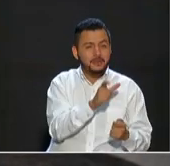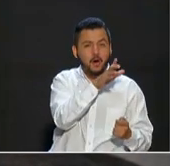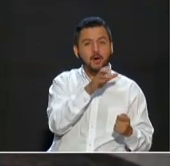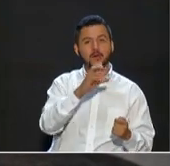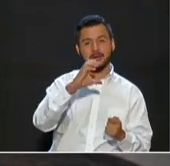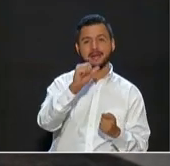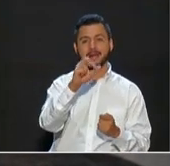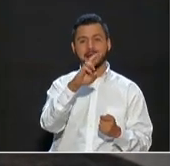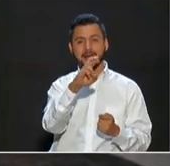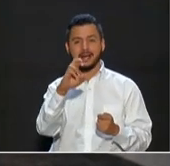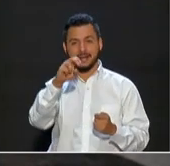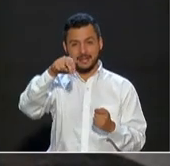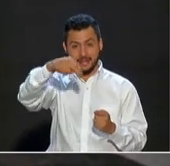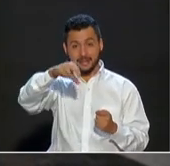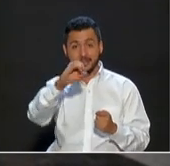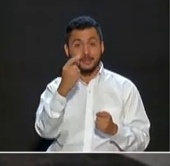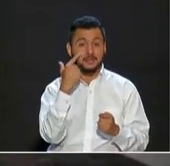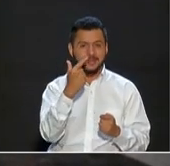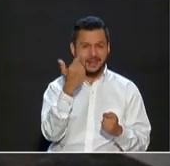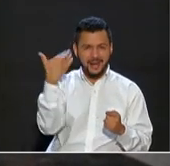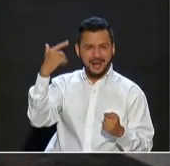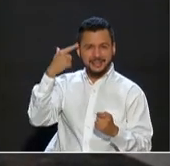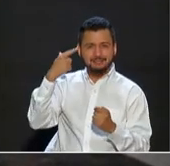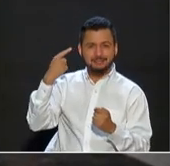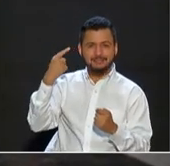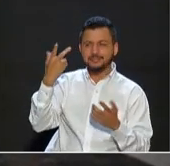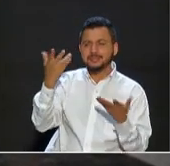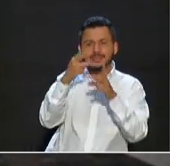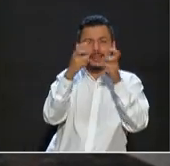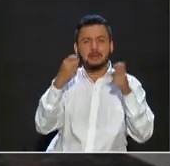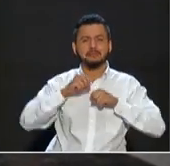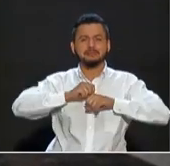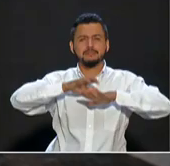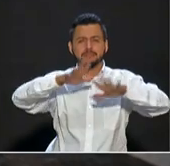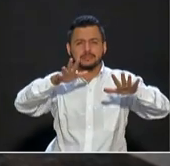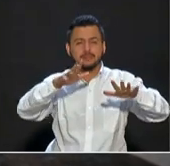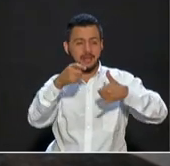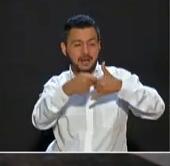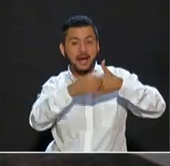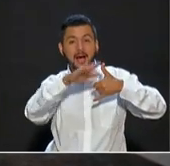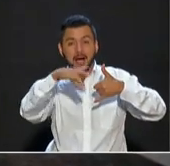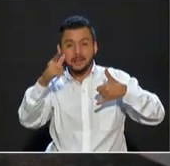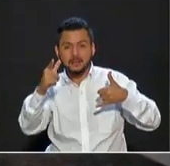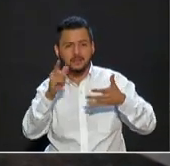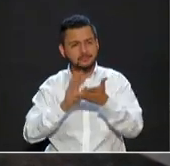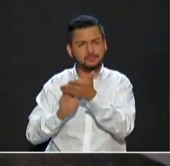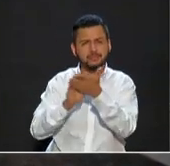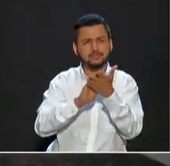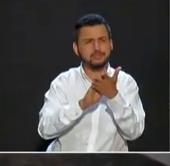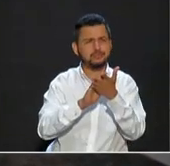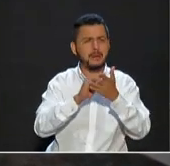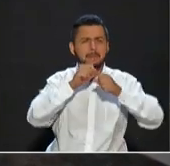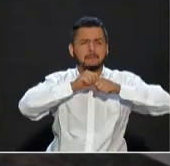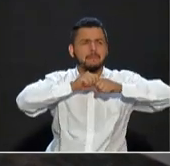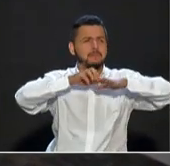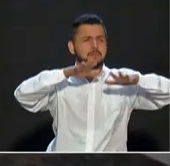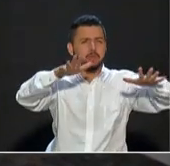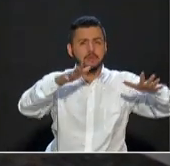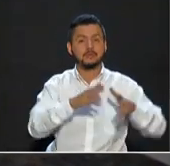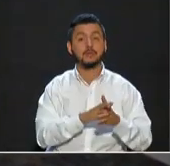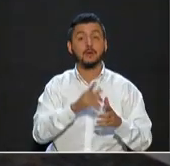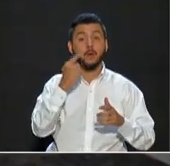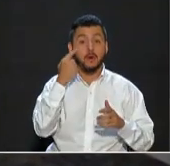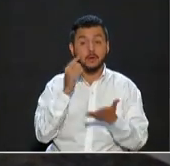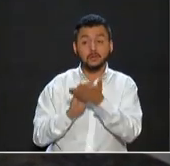y quiero llevar oferta institucional a las subregiones del departamento segundo un tema disuasivo cámaras de